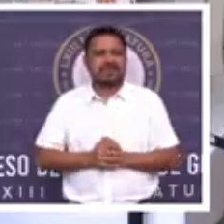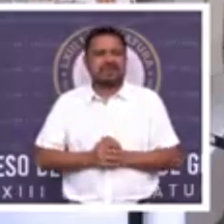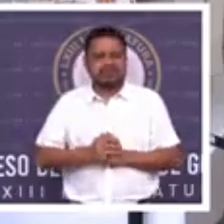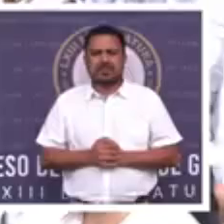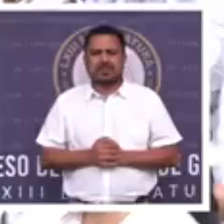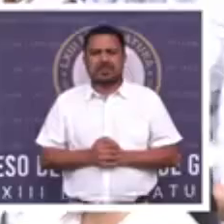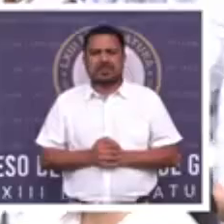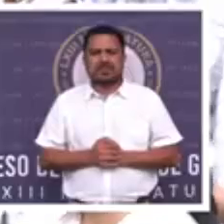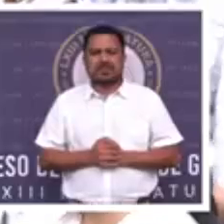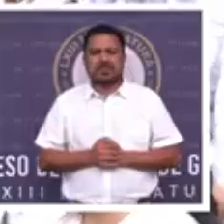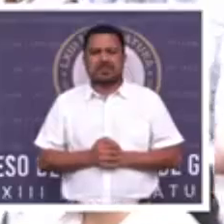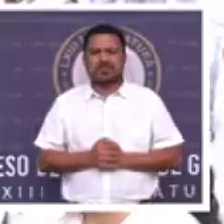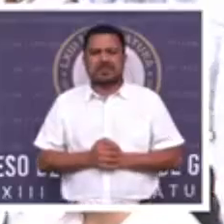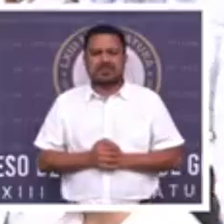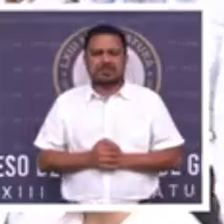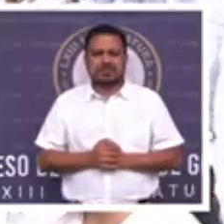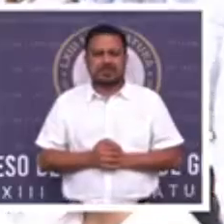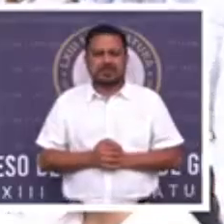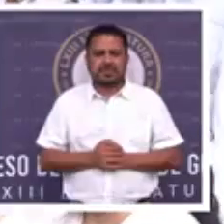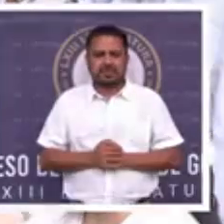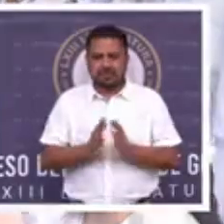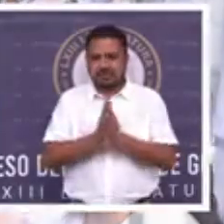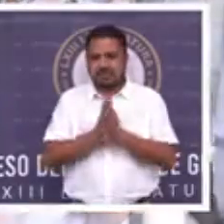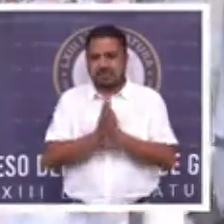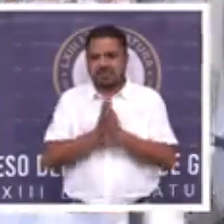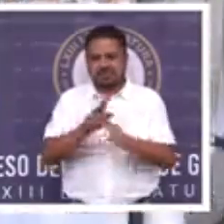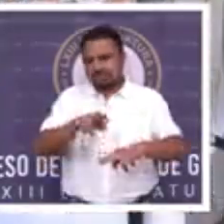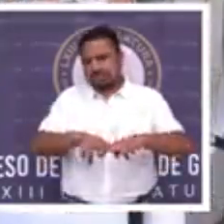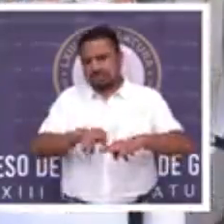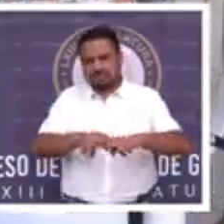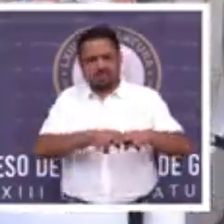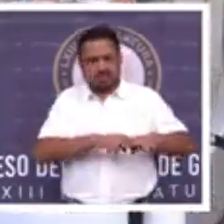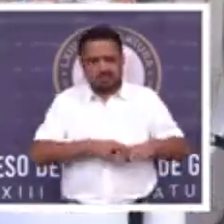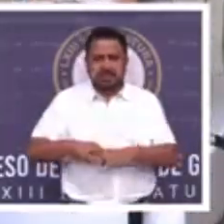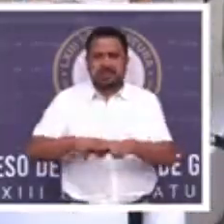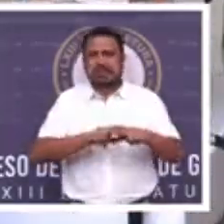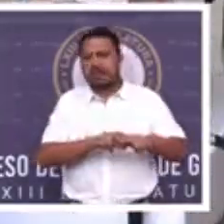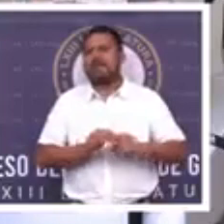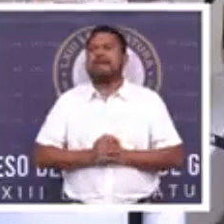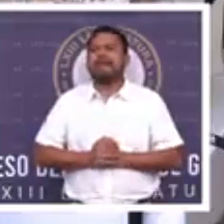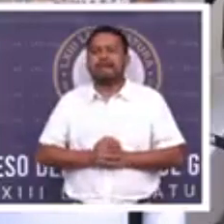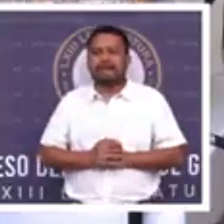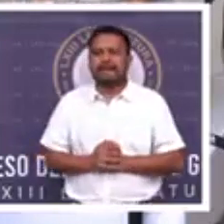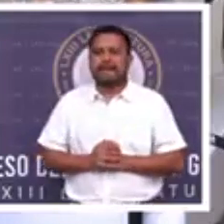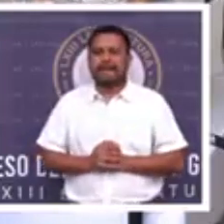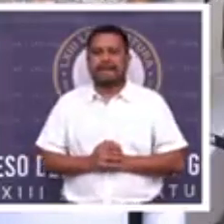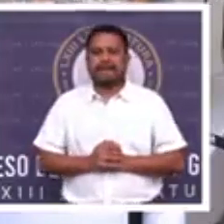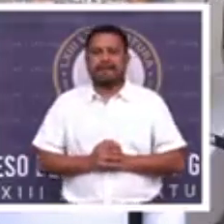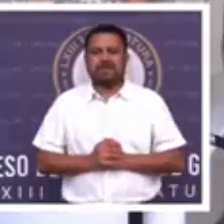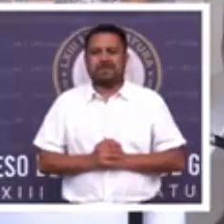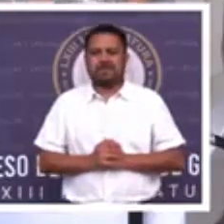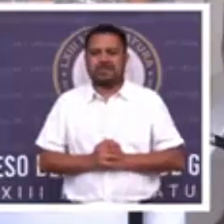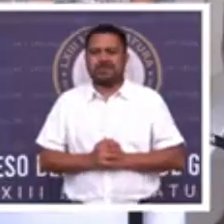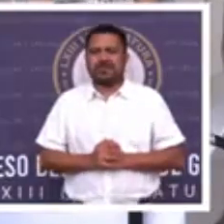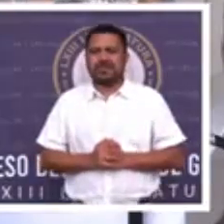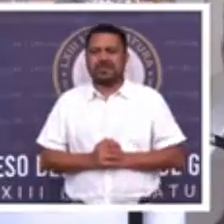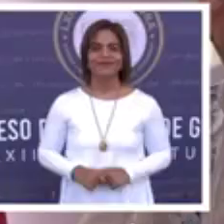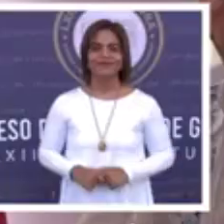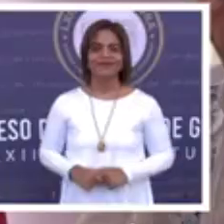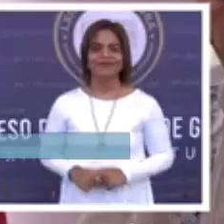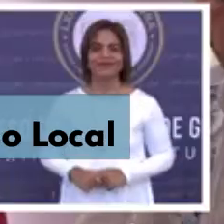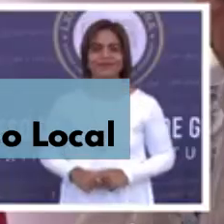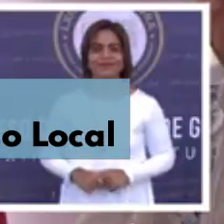solemne con motivo del 174 aniversario de la instalación del Congreso Constituyente en Iguala de la